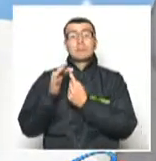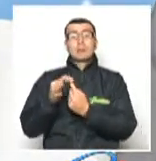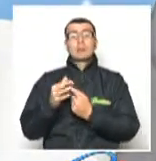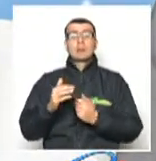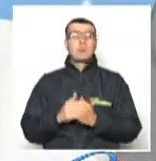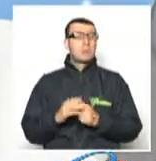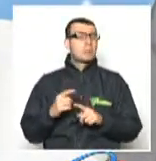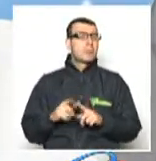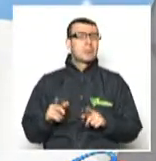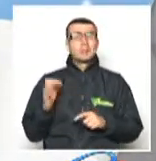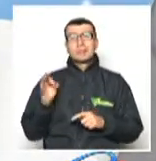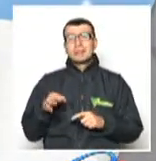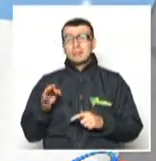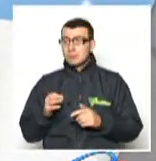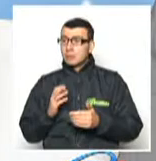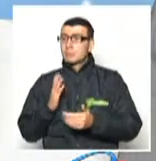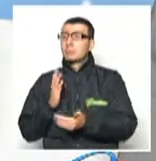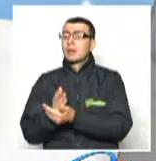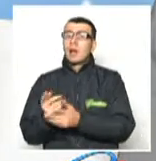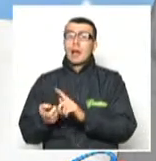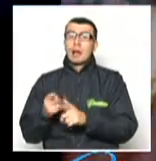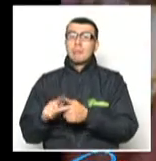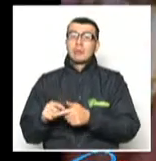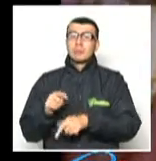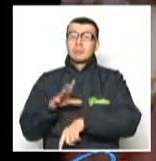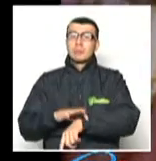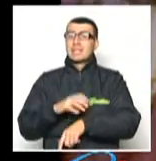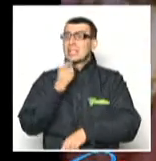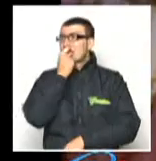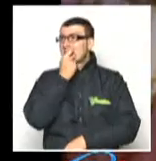es que toda la vida vamos donde nuestro amigo el odontólogo